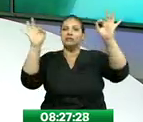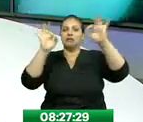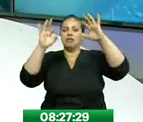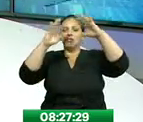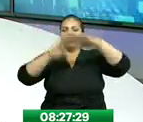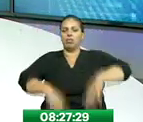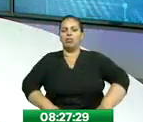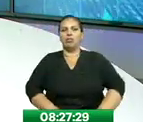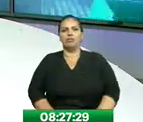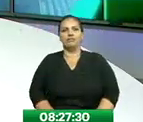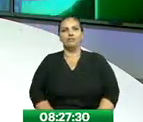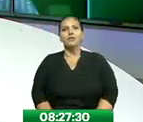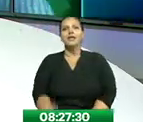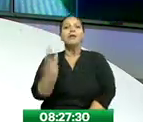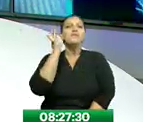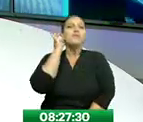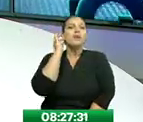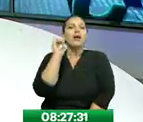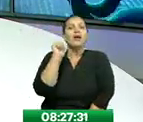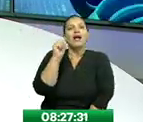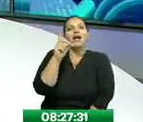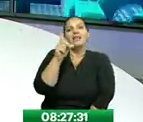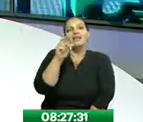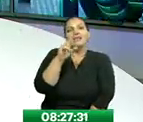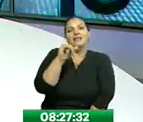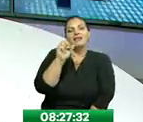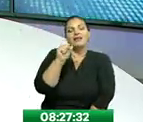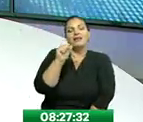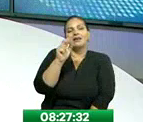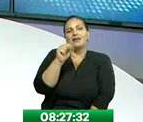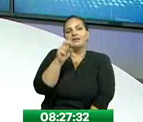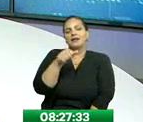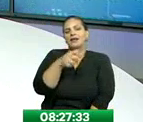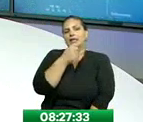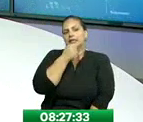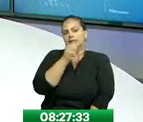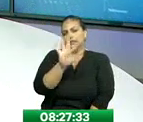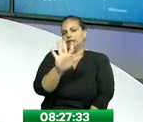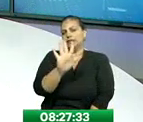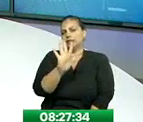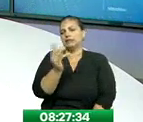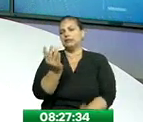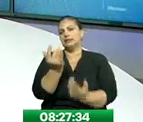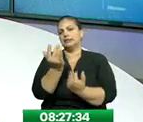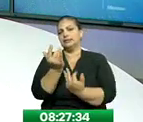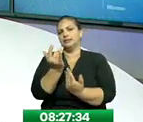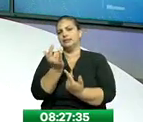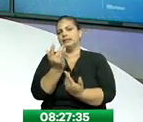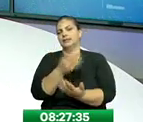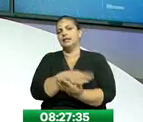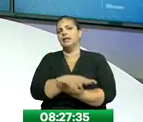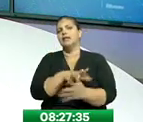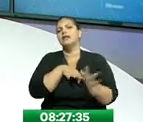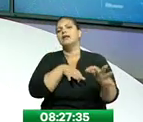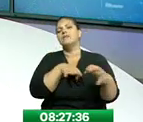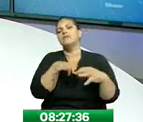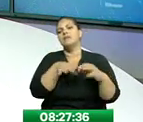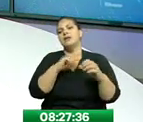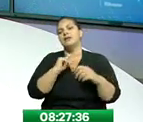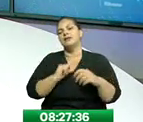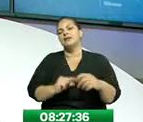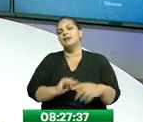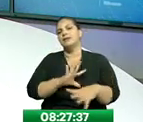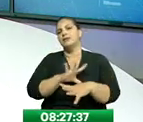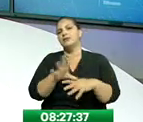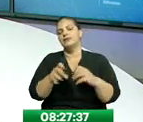sus explicación decirnos qué mismo es lo que pasó en ese sector en el que ella se encuentra. Al suroeste